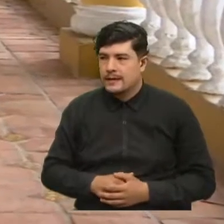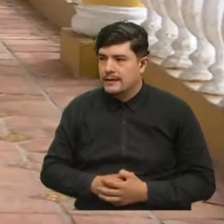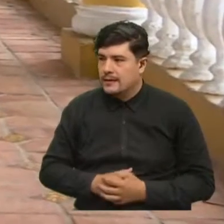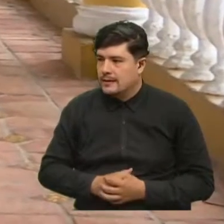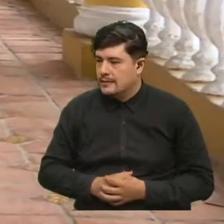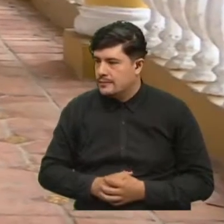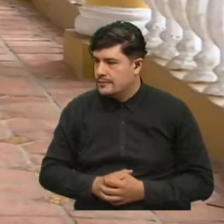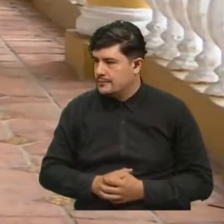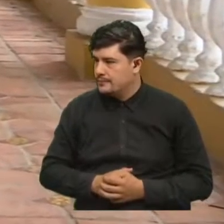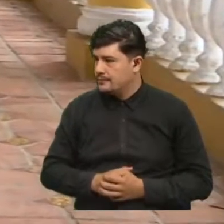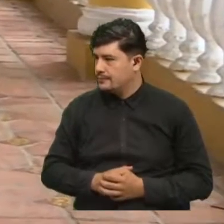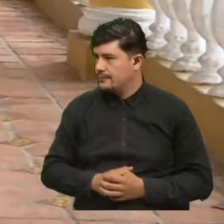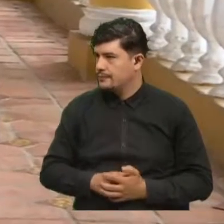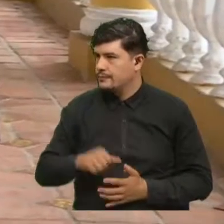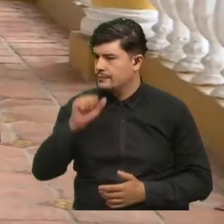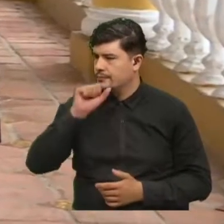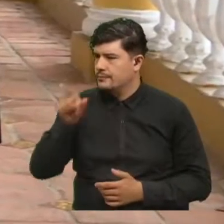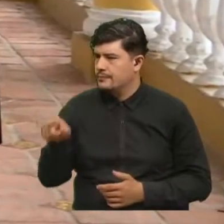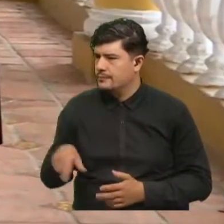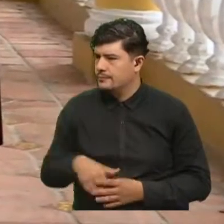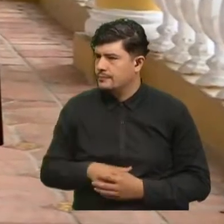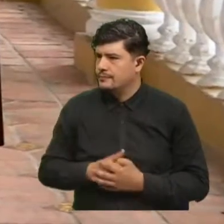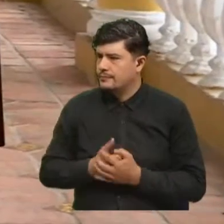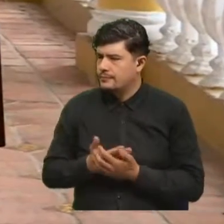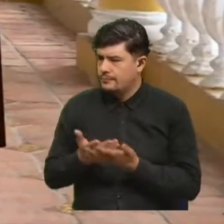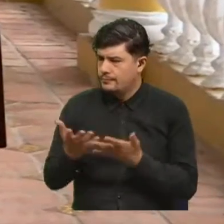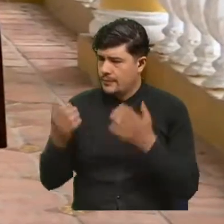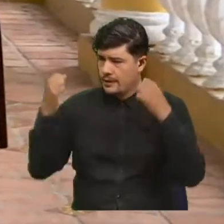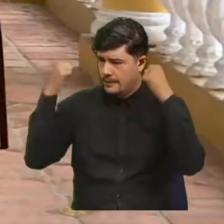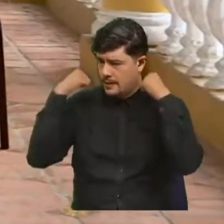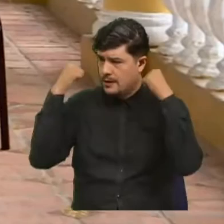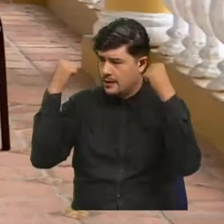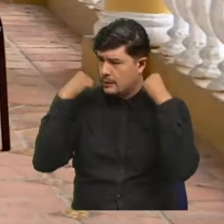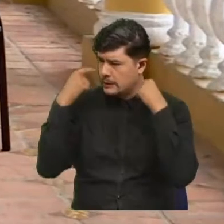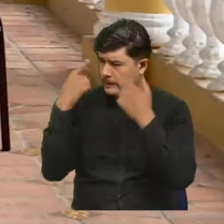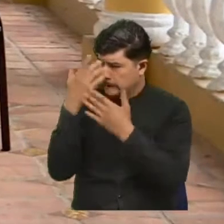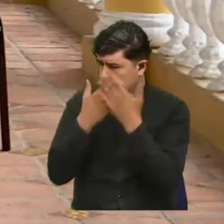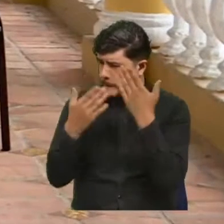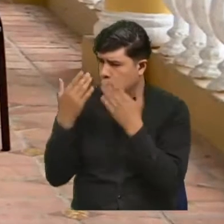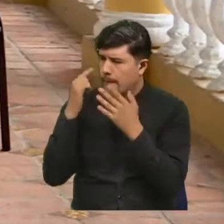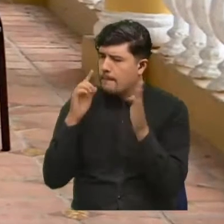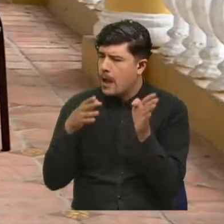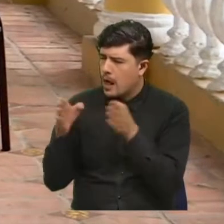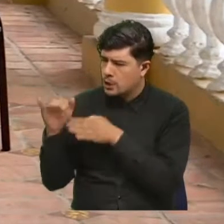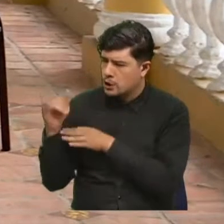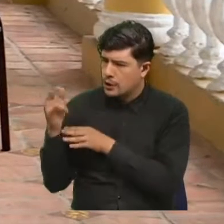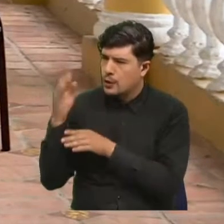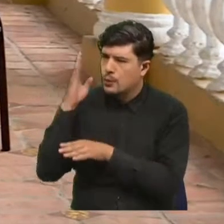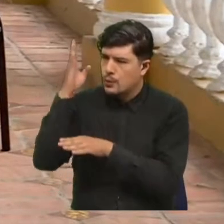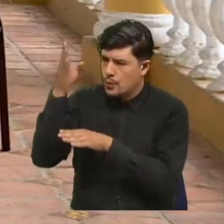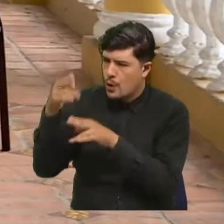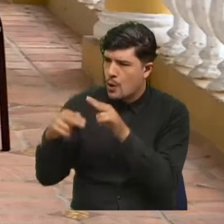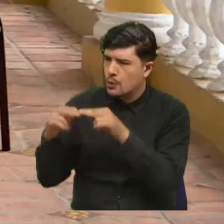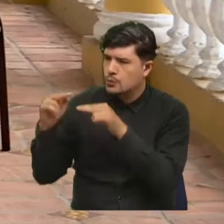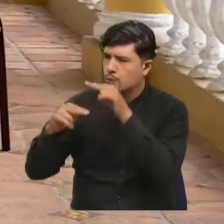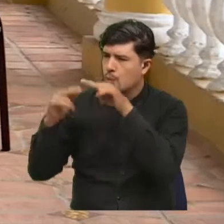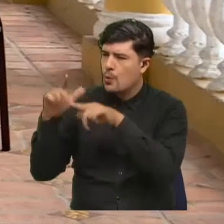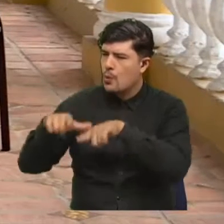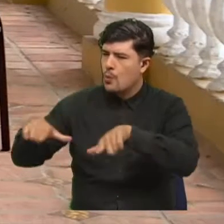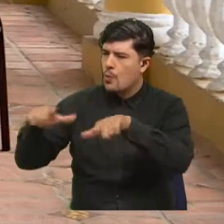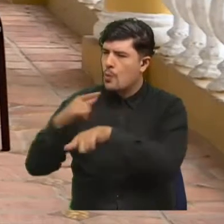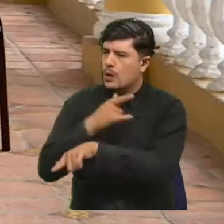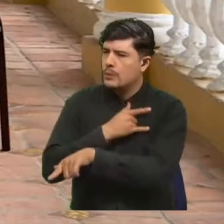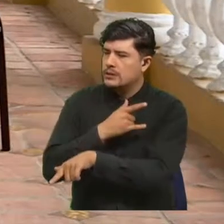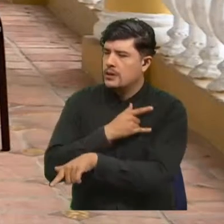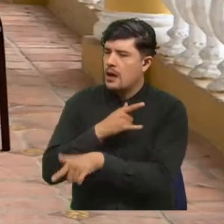construir nueva sede por ejemplo en las unidades en piedecuesta eso facilita un poco también la educación para todas estas personas país y facilita el transporte facilita